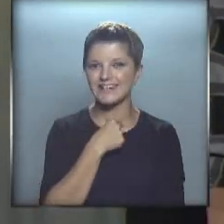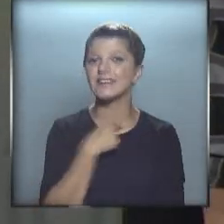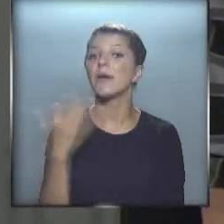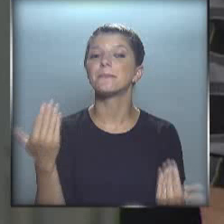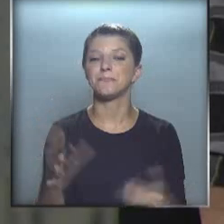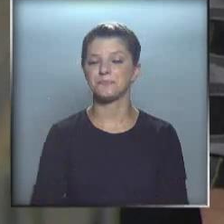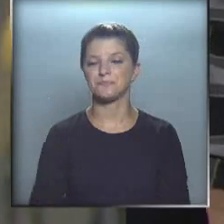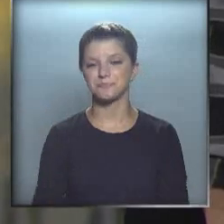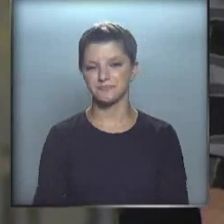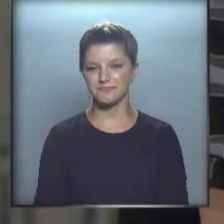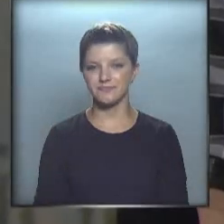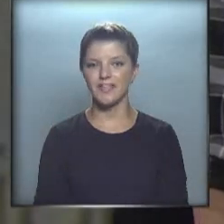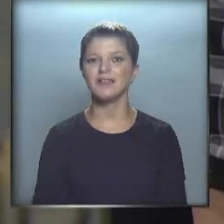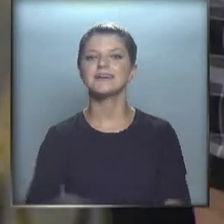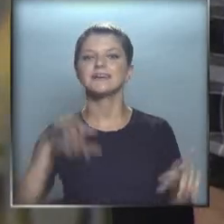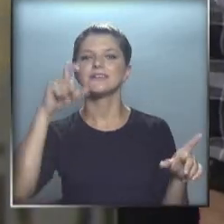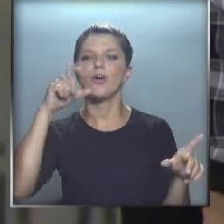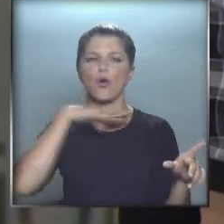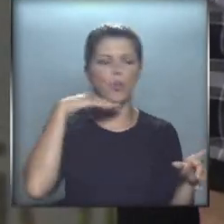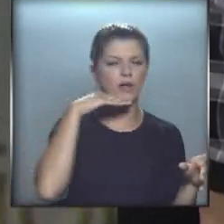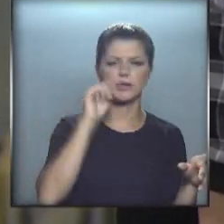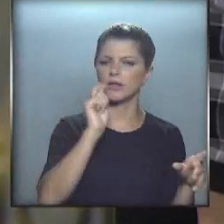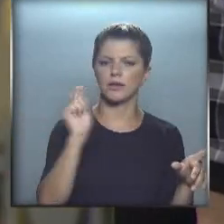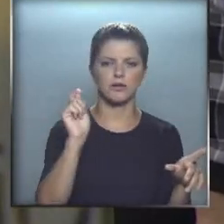Cristian. Una cosita les aclaro. Juan, a ver.